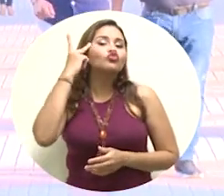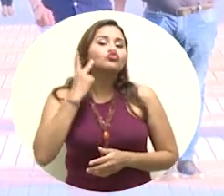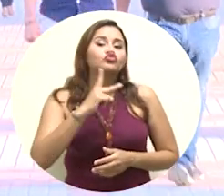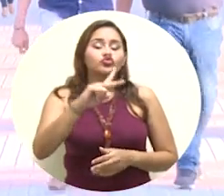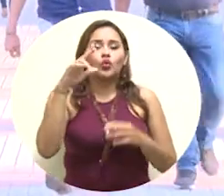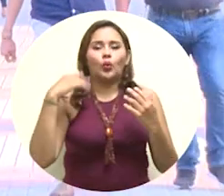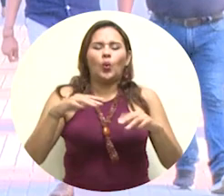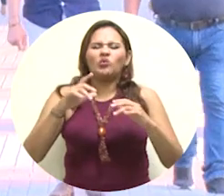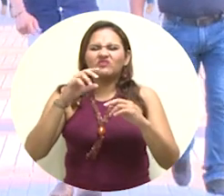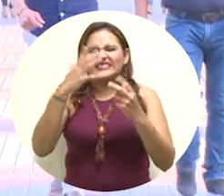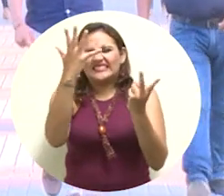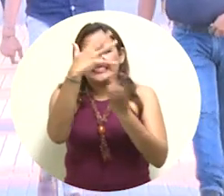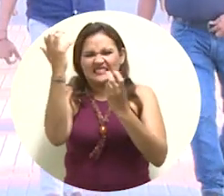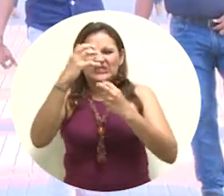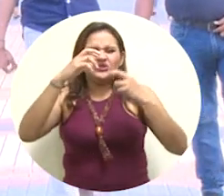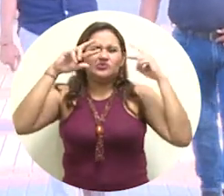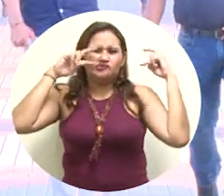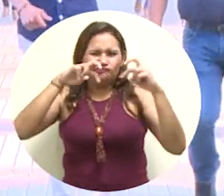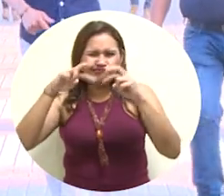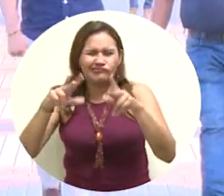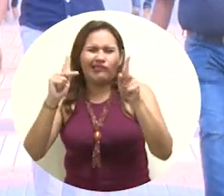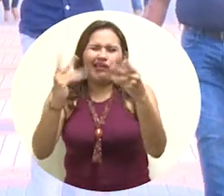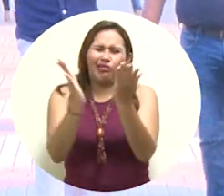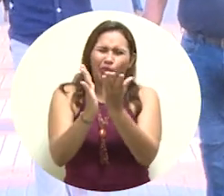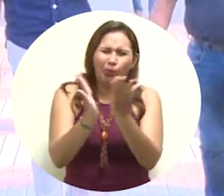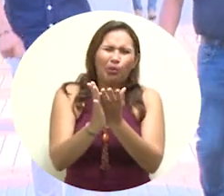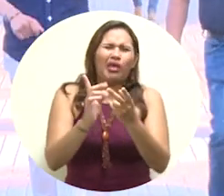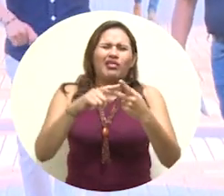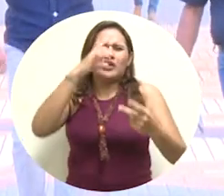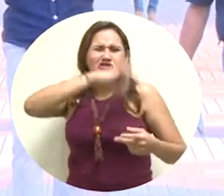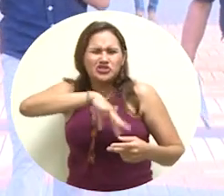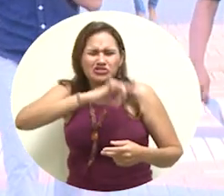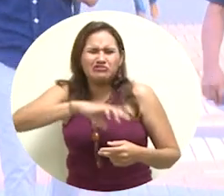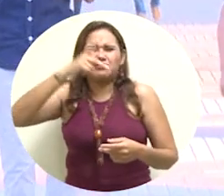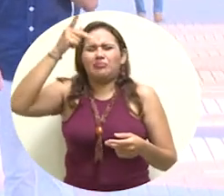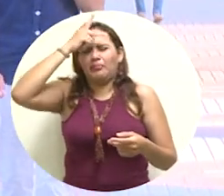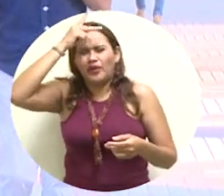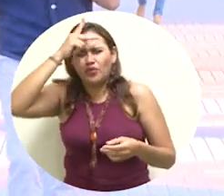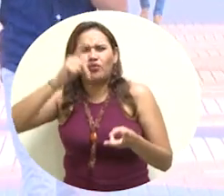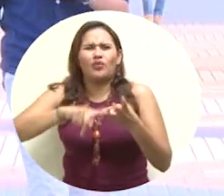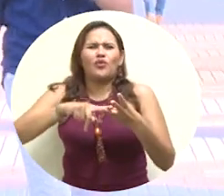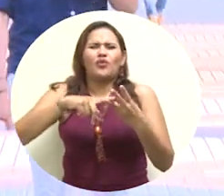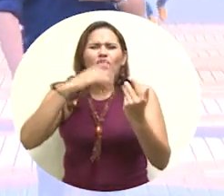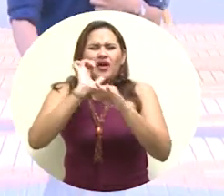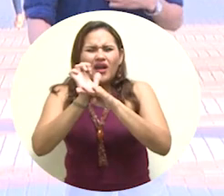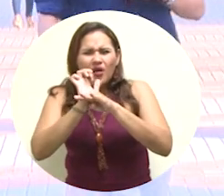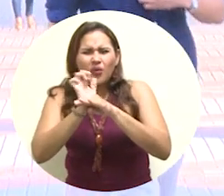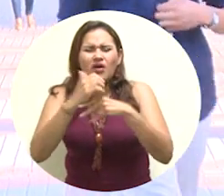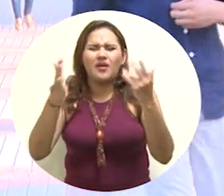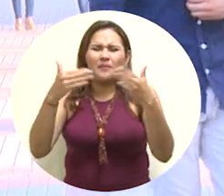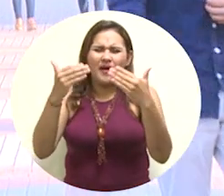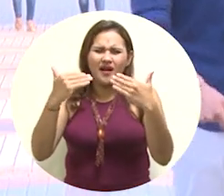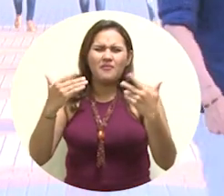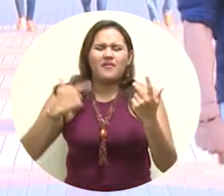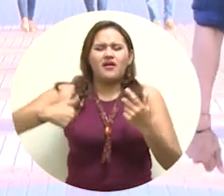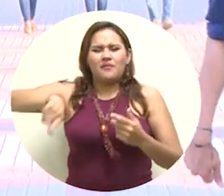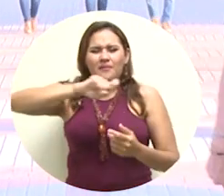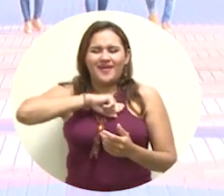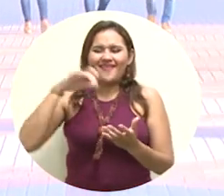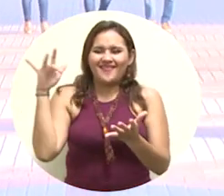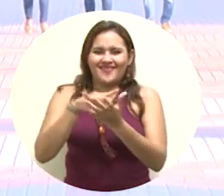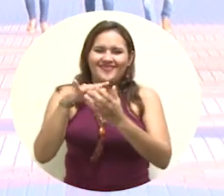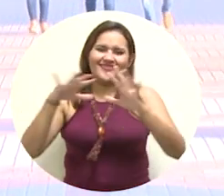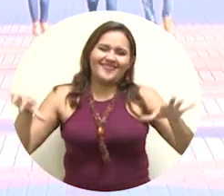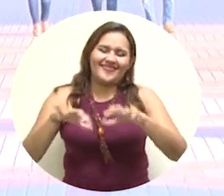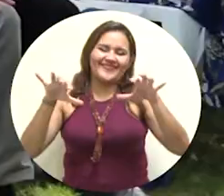Durante 2 días, 700 investigadores, estudiantes y académicos de Chile, Perú, Ecuador, Argentina, España, Panamá y México